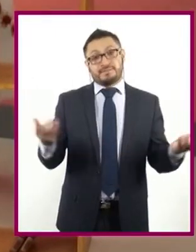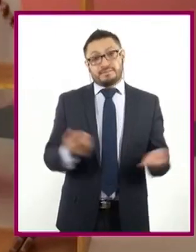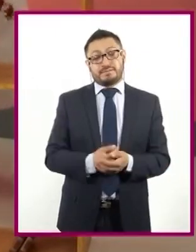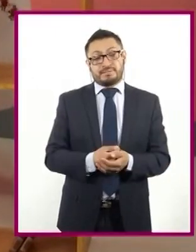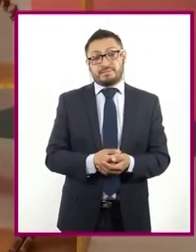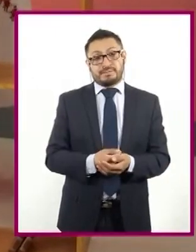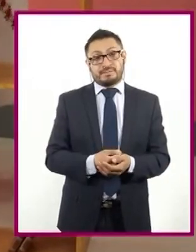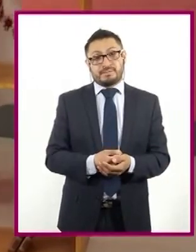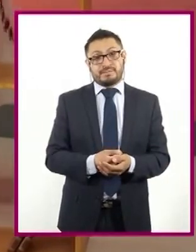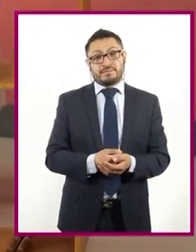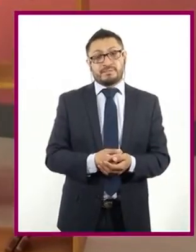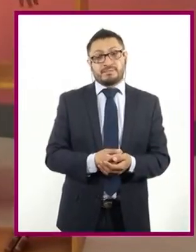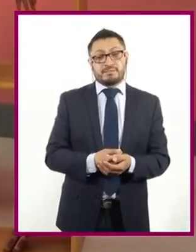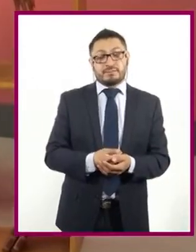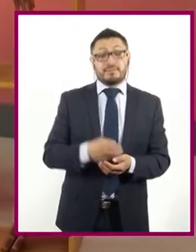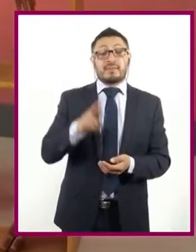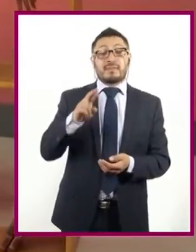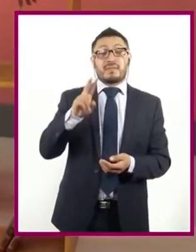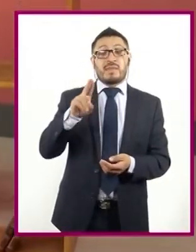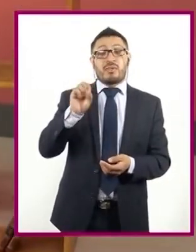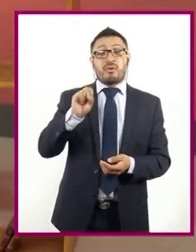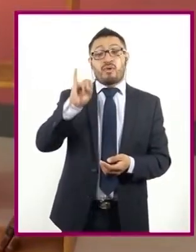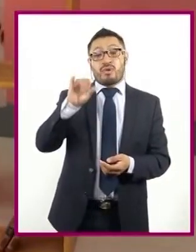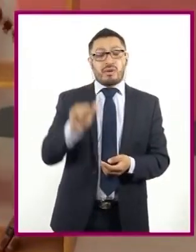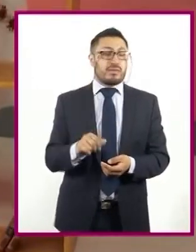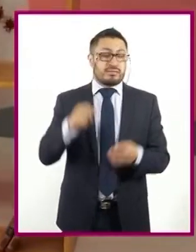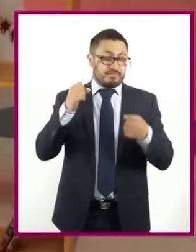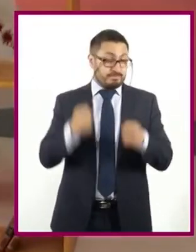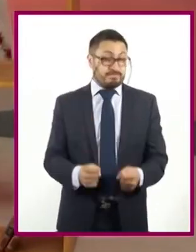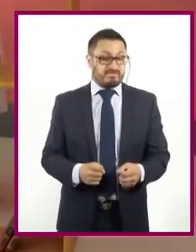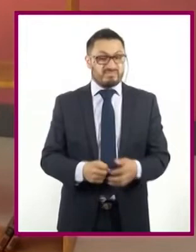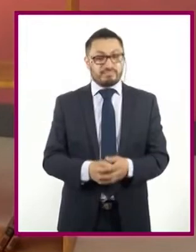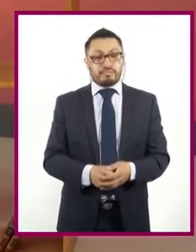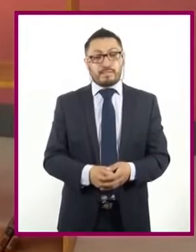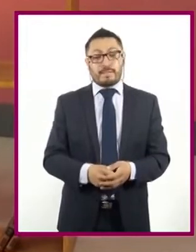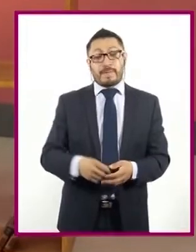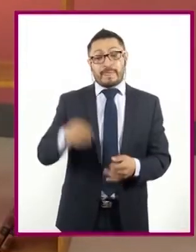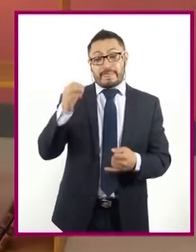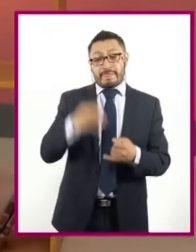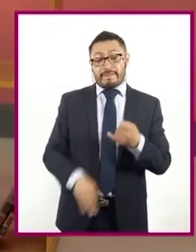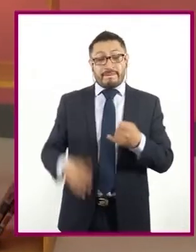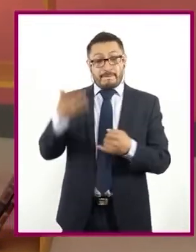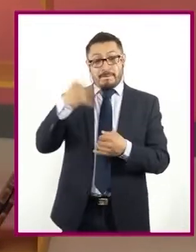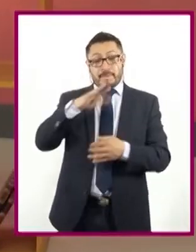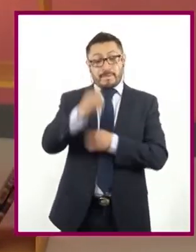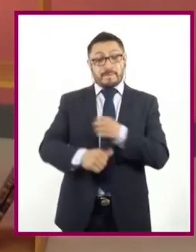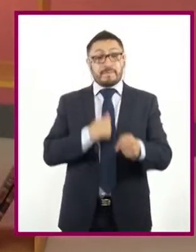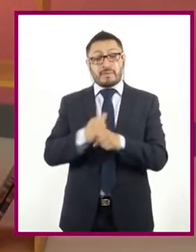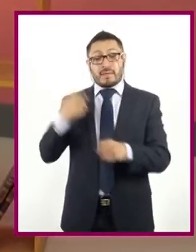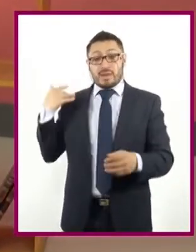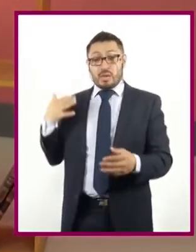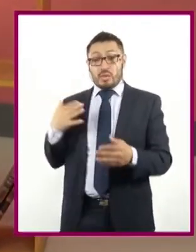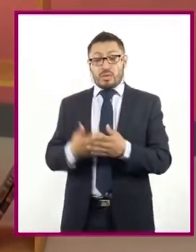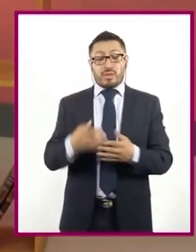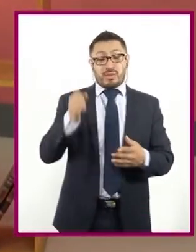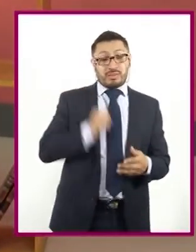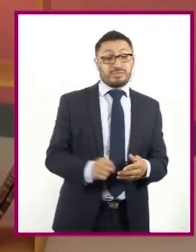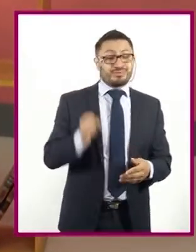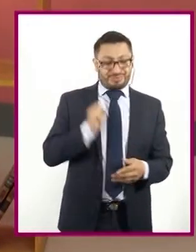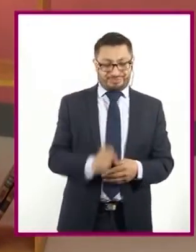es Rusia, sin duda. Durante la última década del siglo